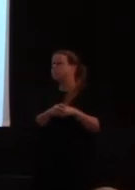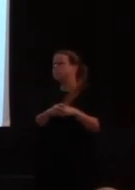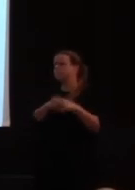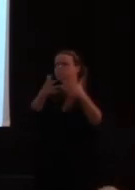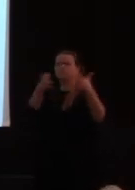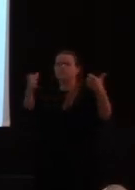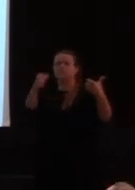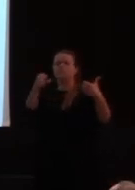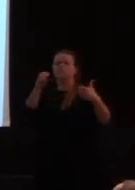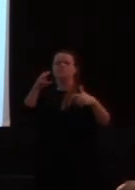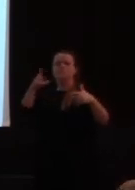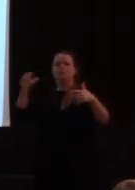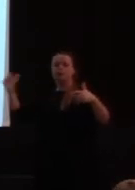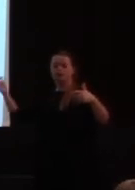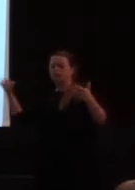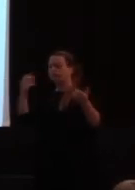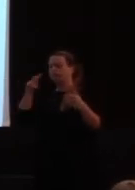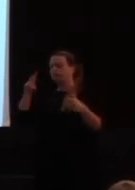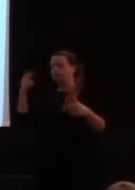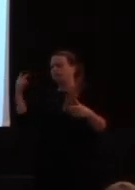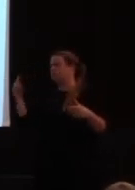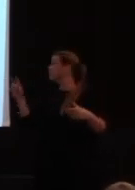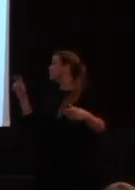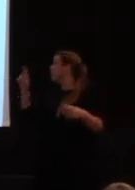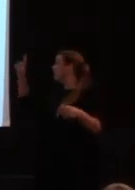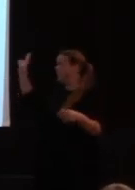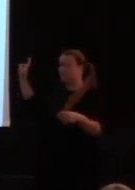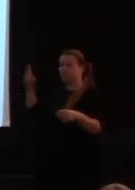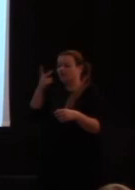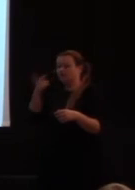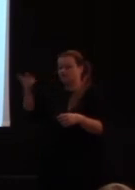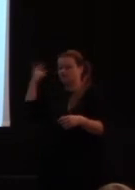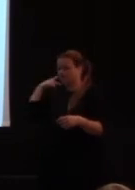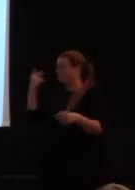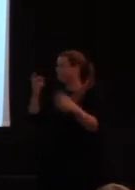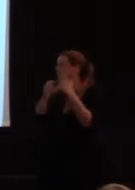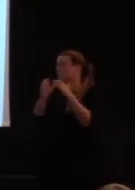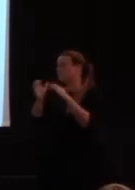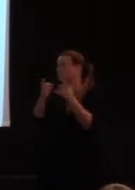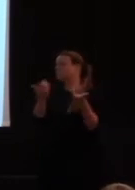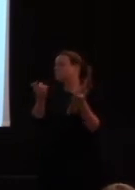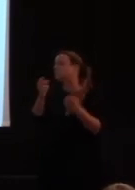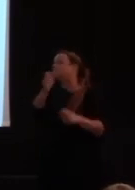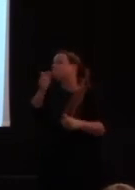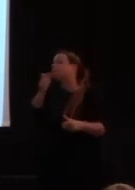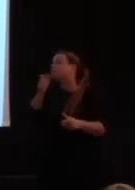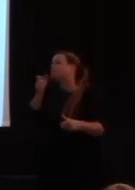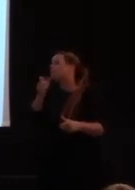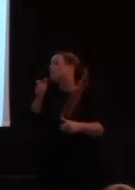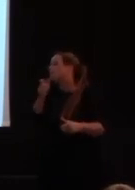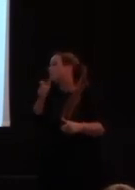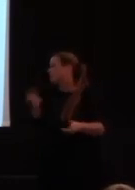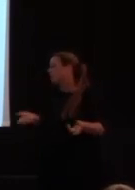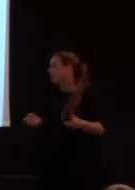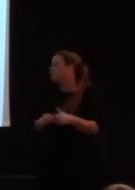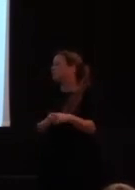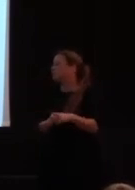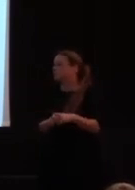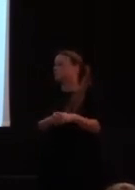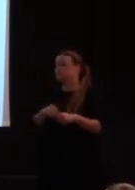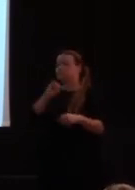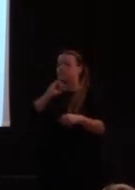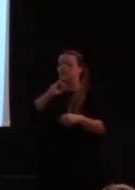cubo? A Cocalamba y a Cocalambo, Romada la Putoi. Tayo Banipa, Tisca, Cubora, Chosa.